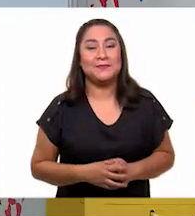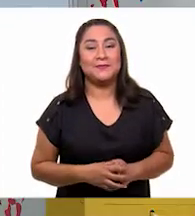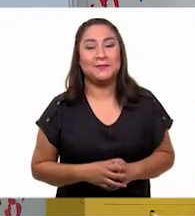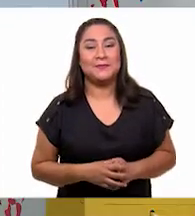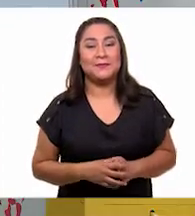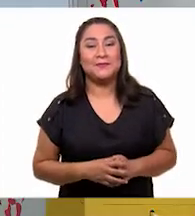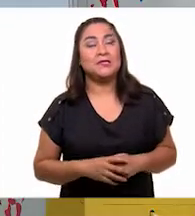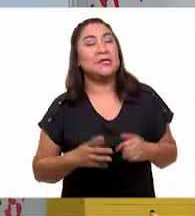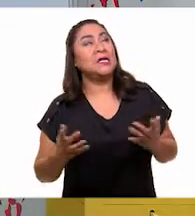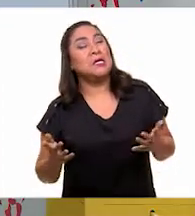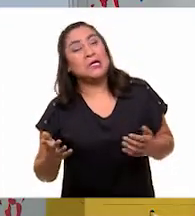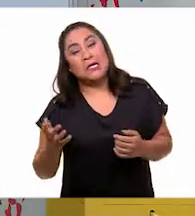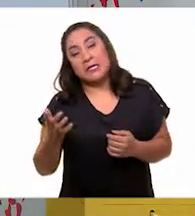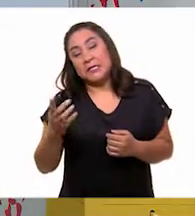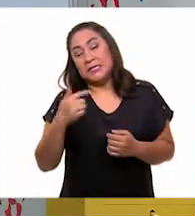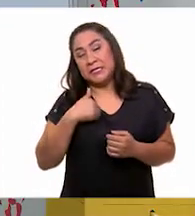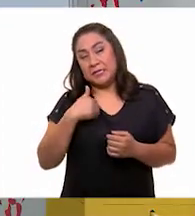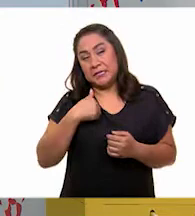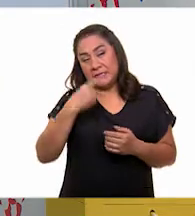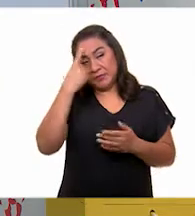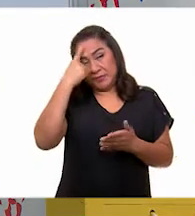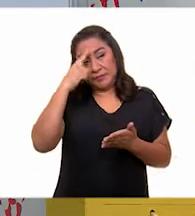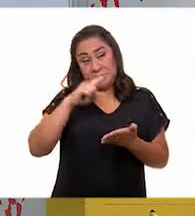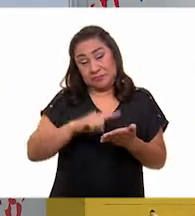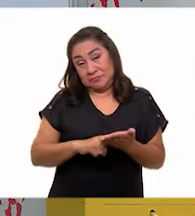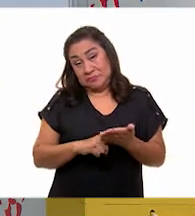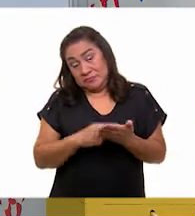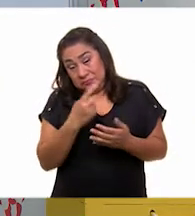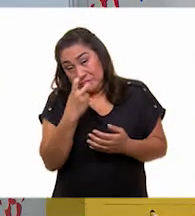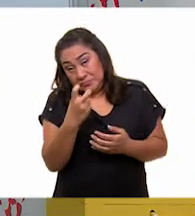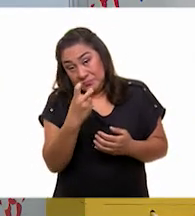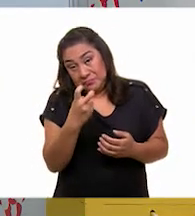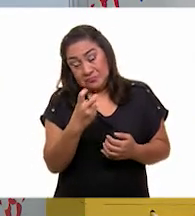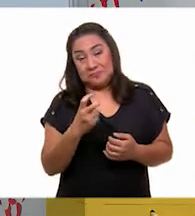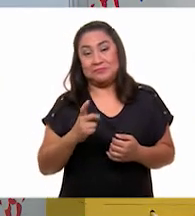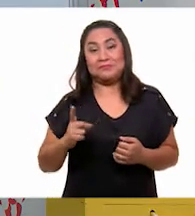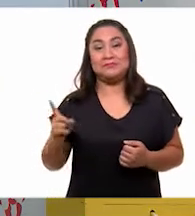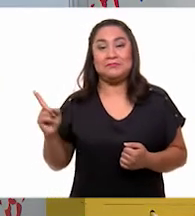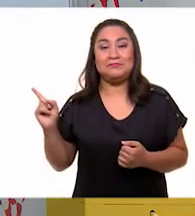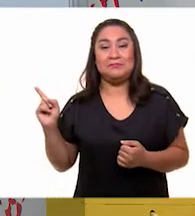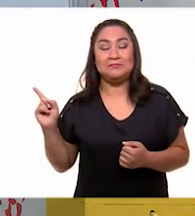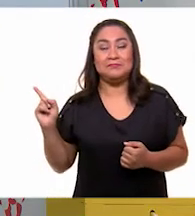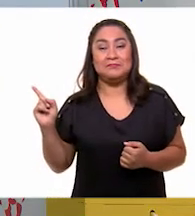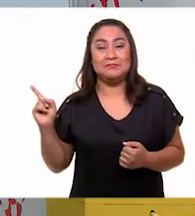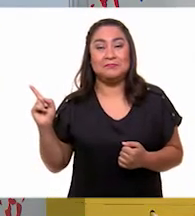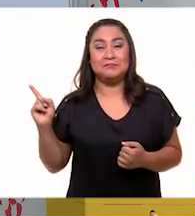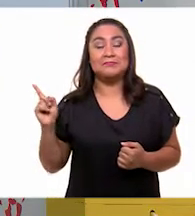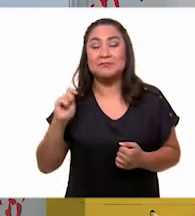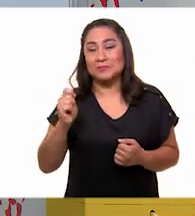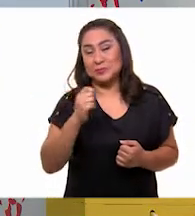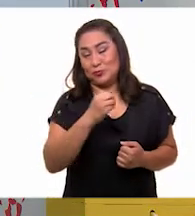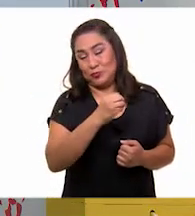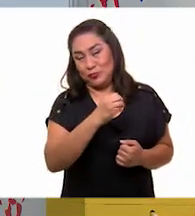Bueno, excelente. Pues yo creo que así es como va a estar el orden.